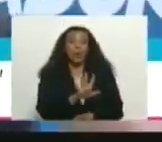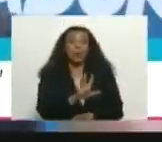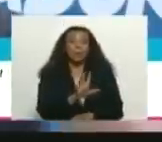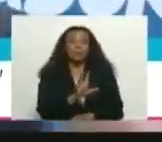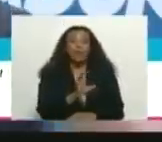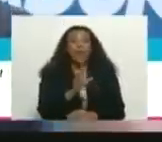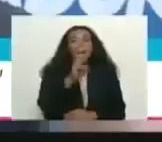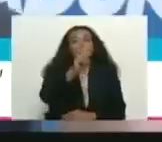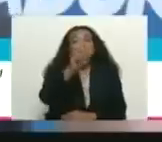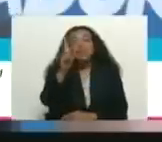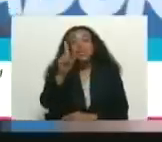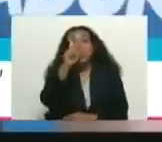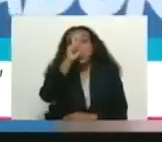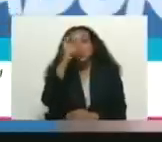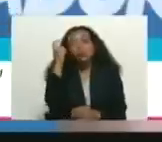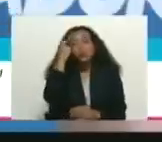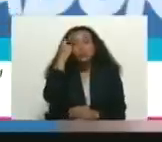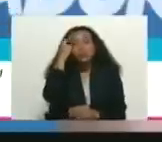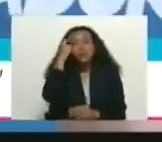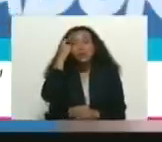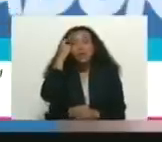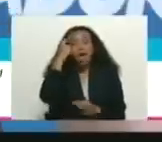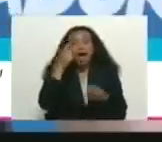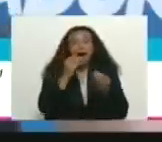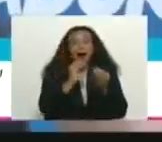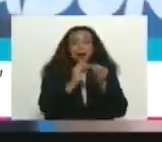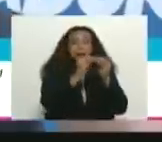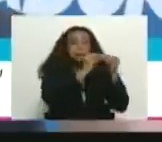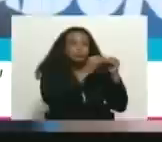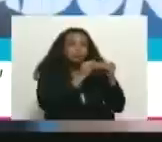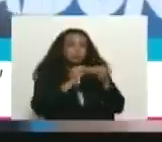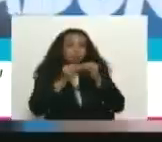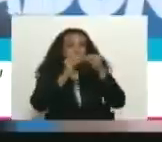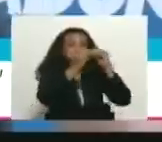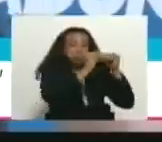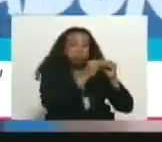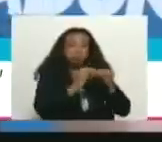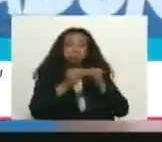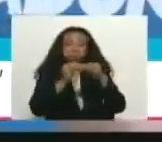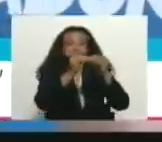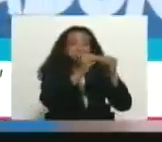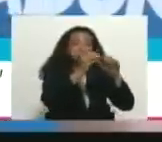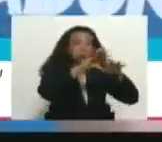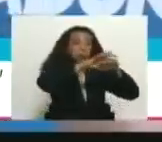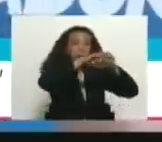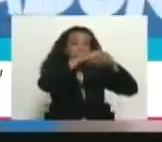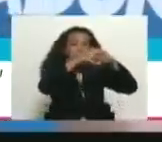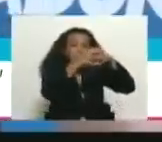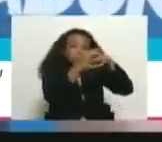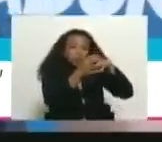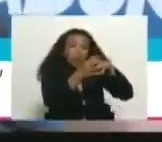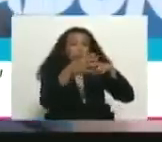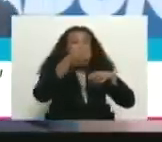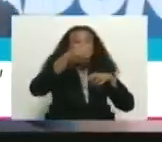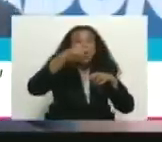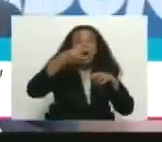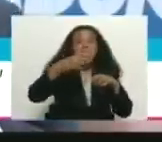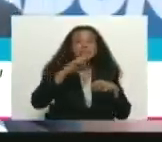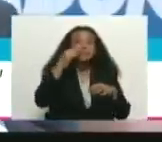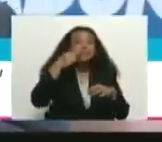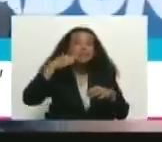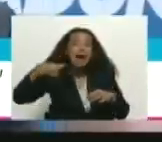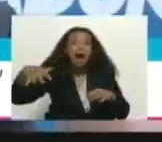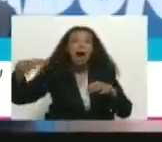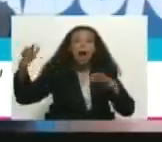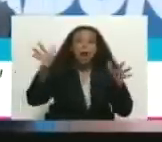21 días se revirtió ese daño, que por la sal, por el sol y por el paso